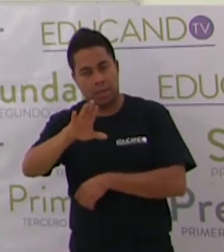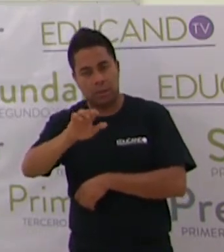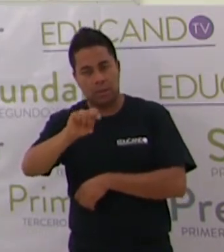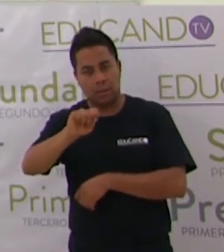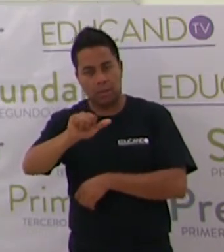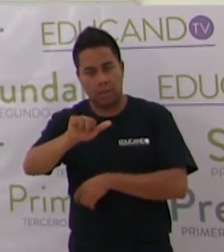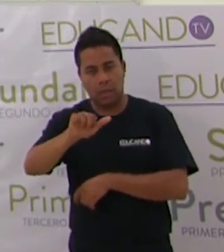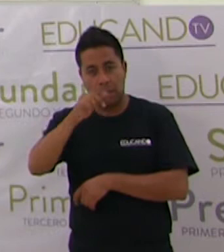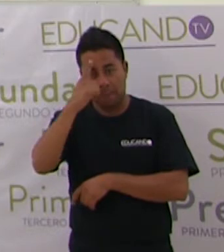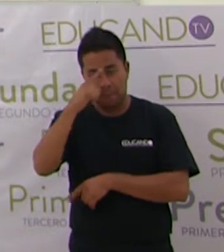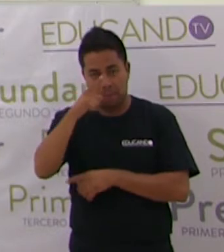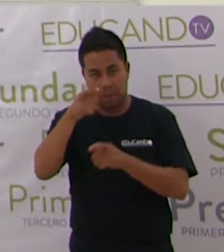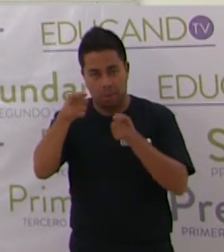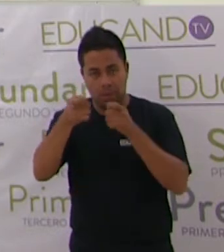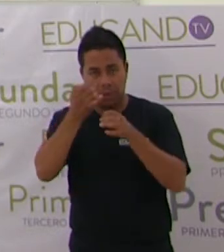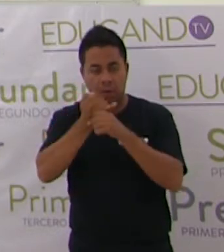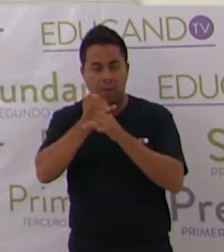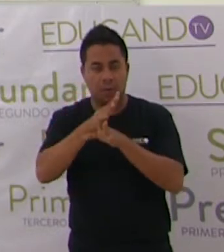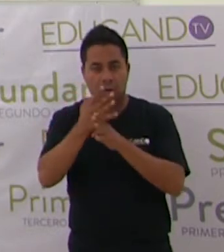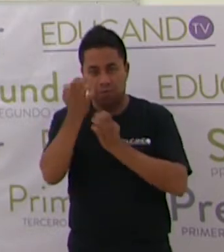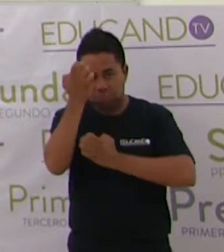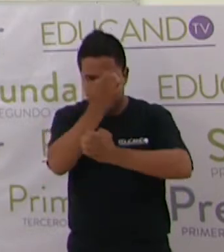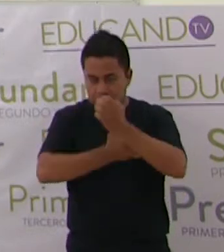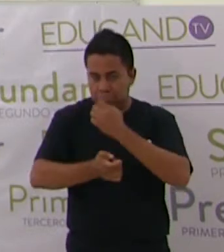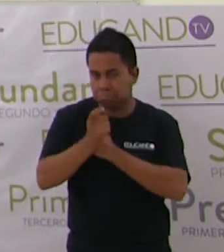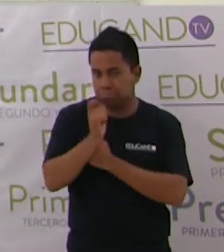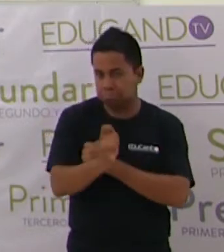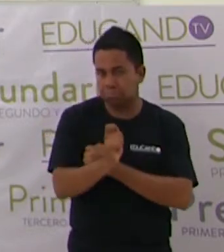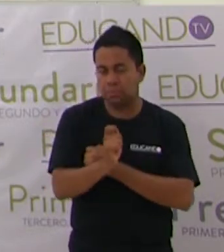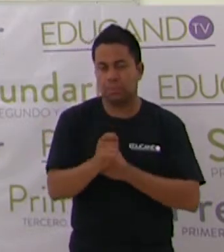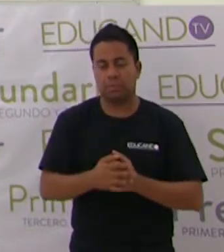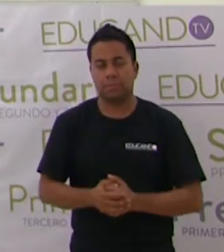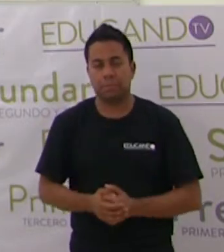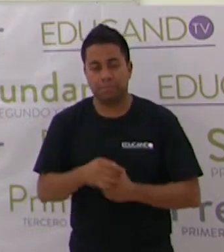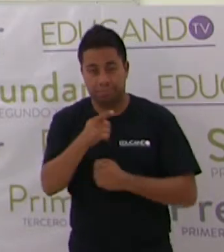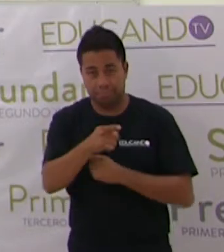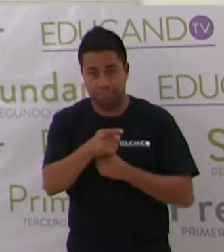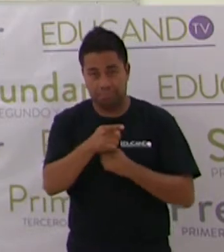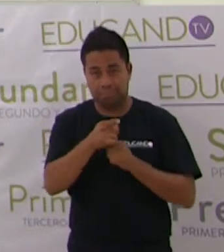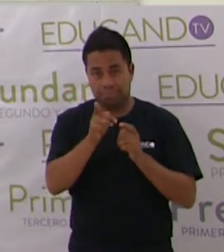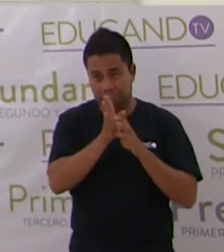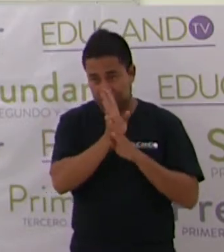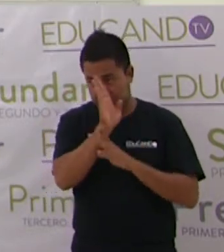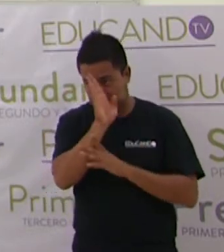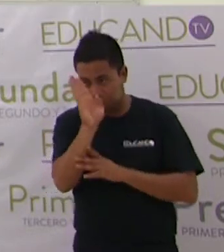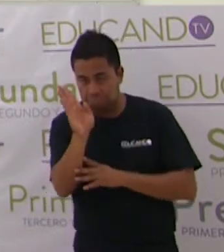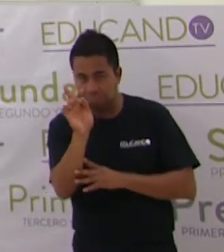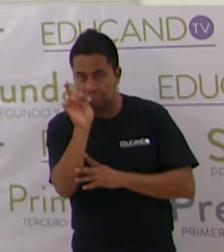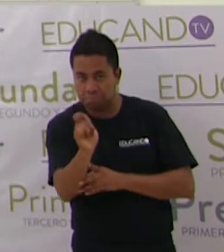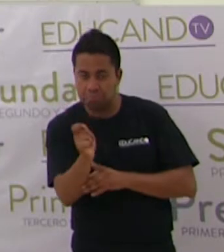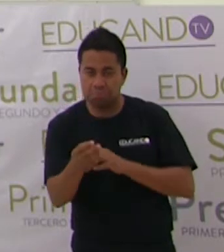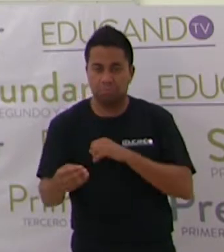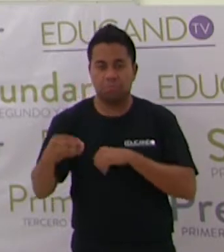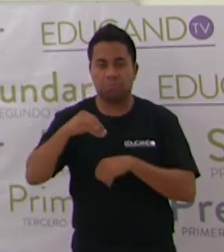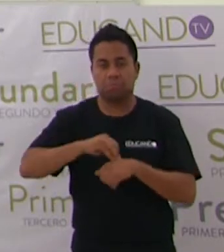información. Analicemos esta gráfica. Esta gráfica representa